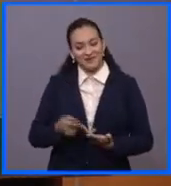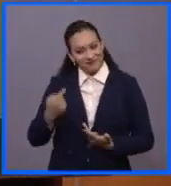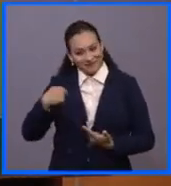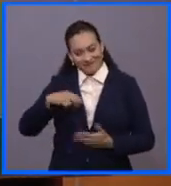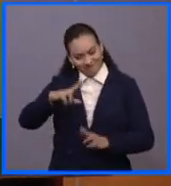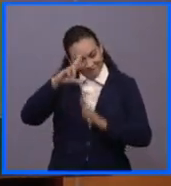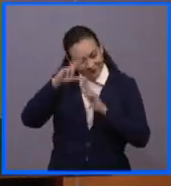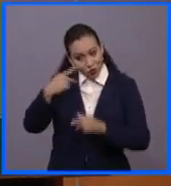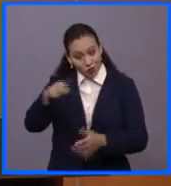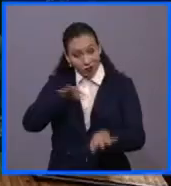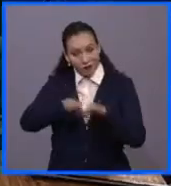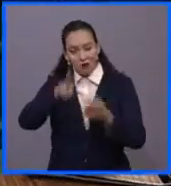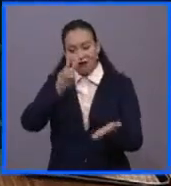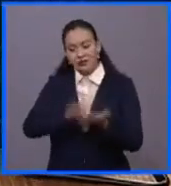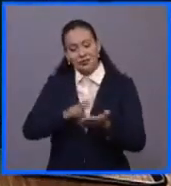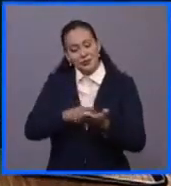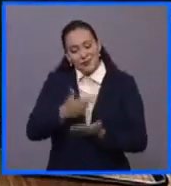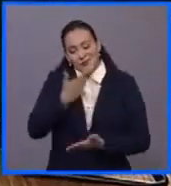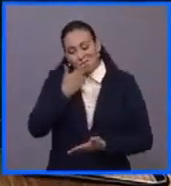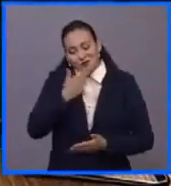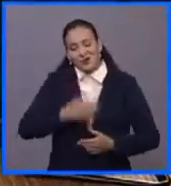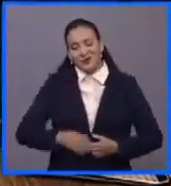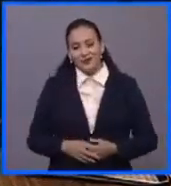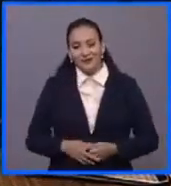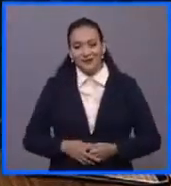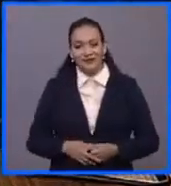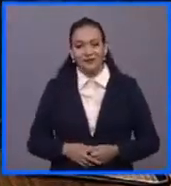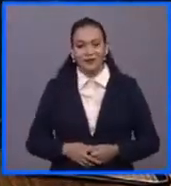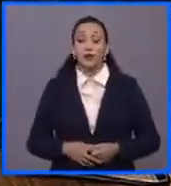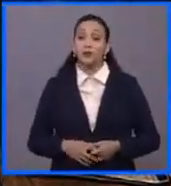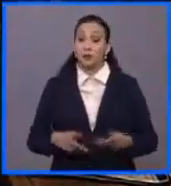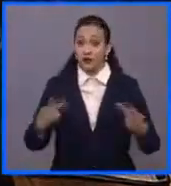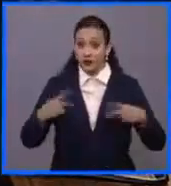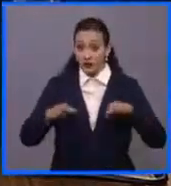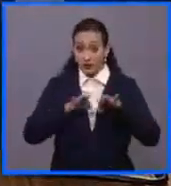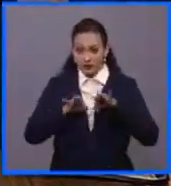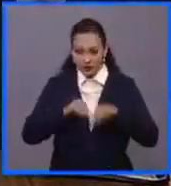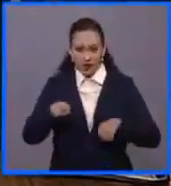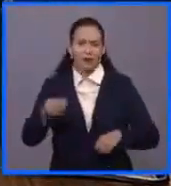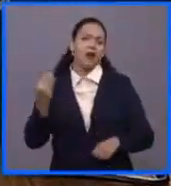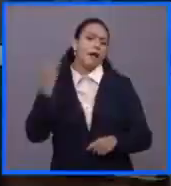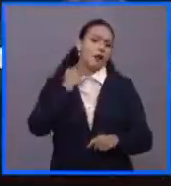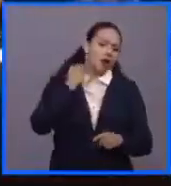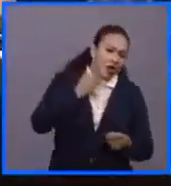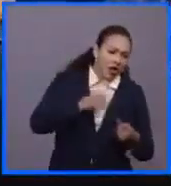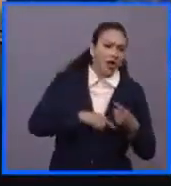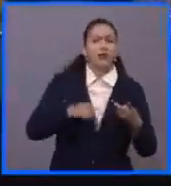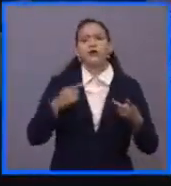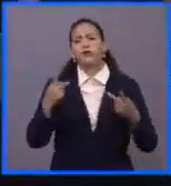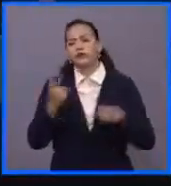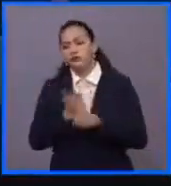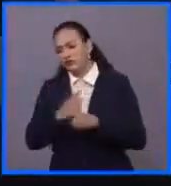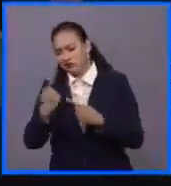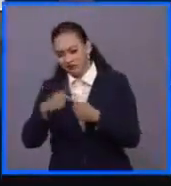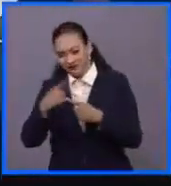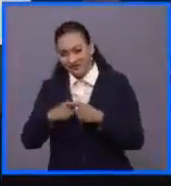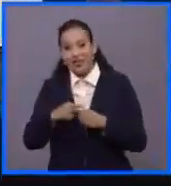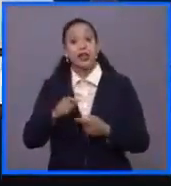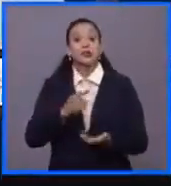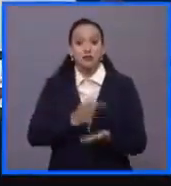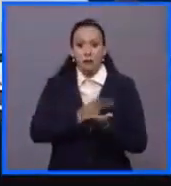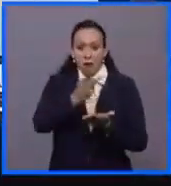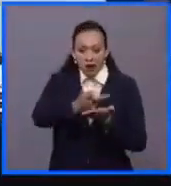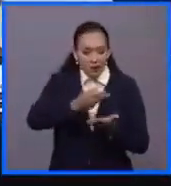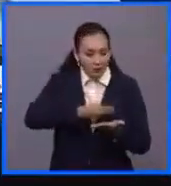otorgamos importancia y aprecio. Personas asesoras, defensoras, oficiales y delegadas fueron condecorados con los reconocimientos y